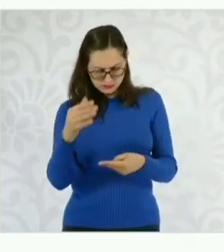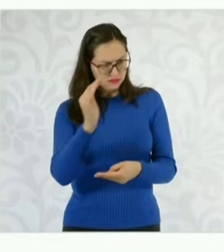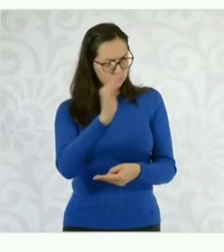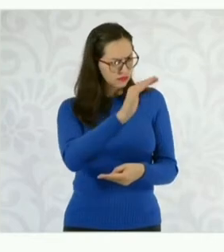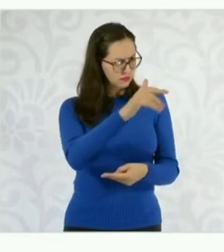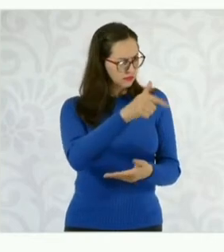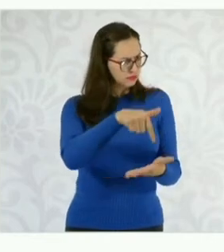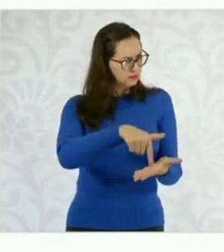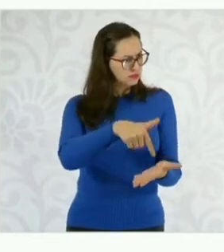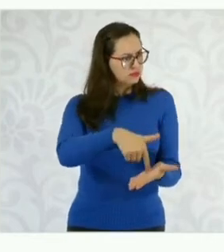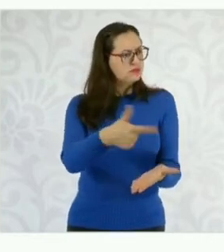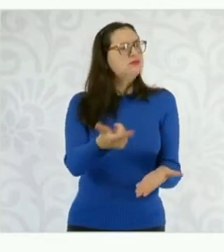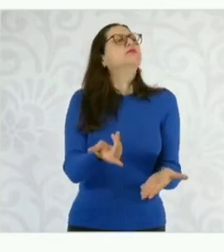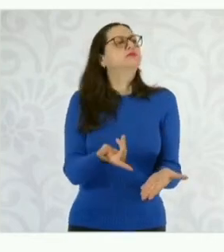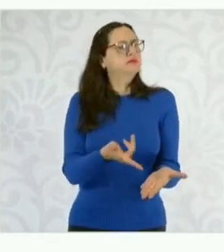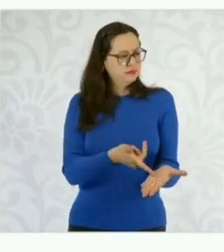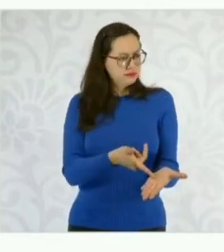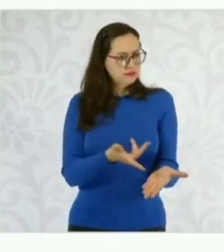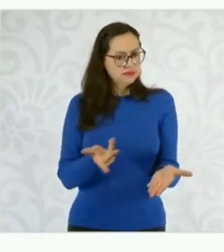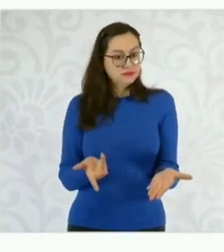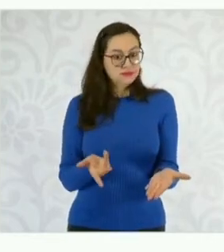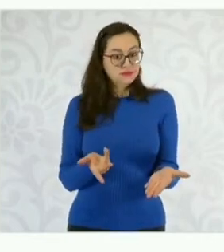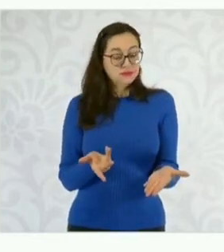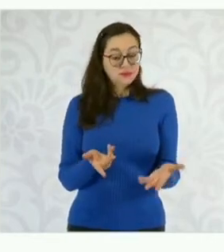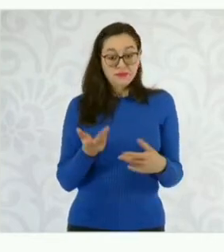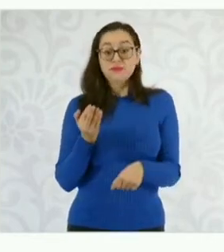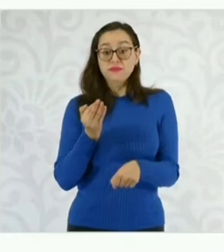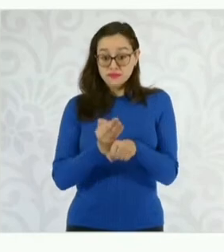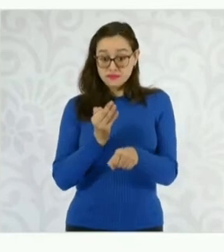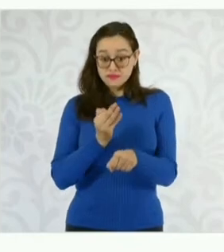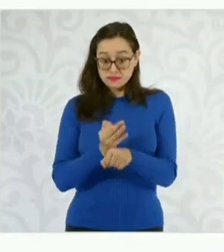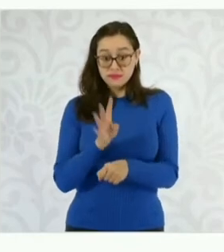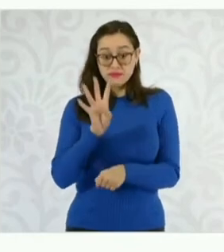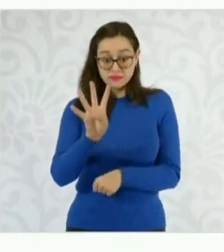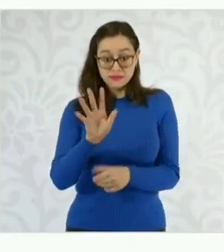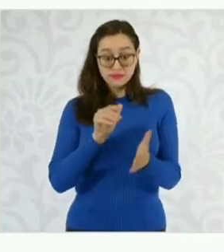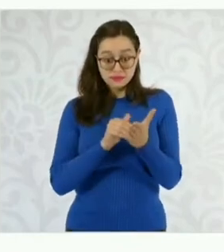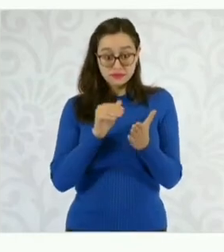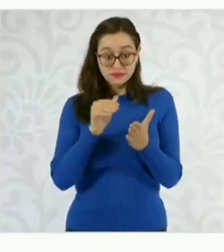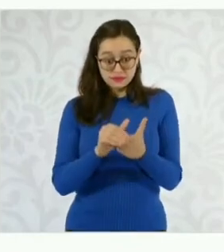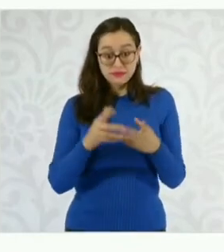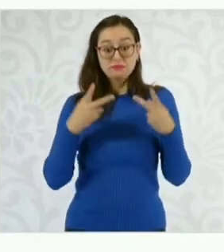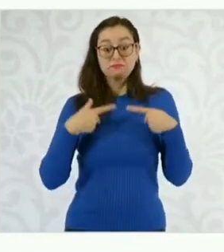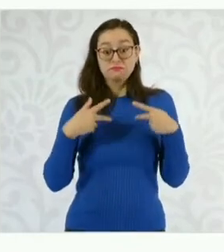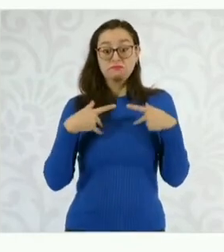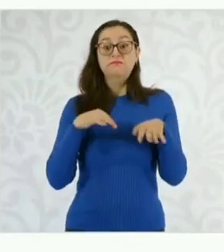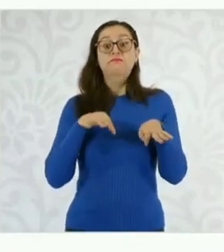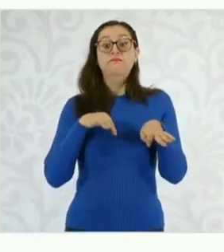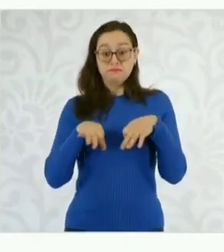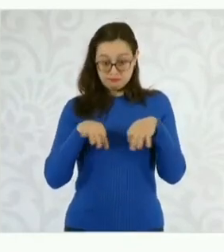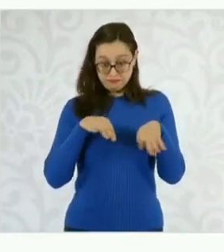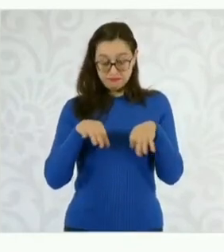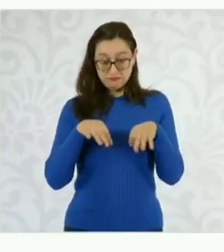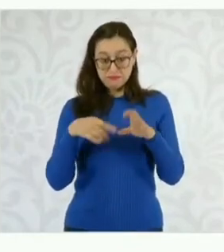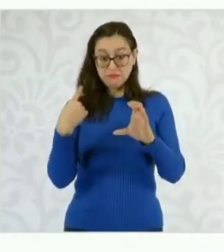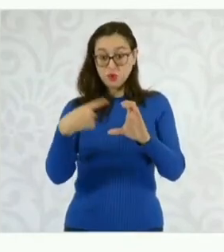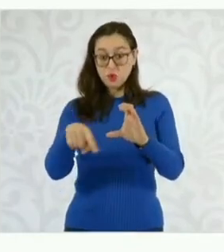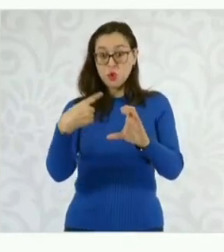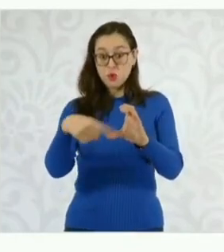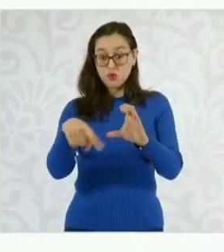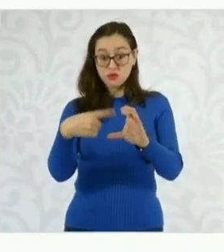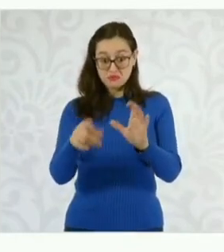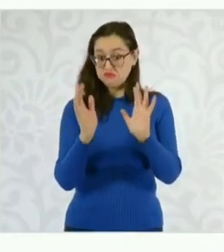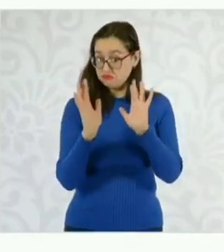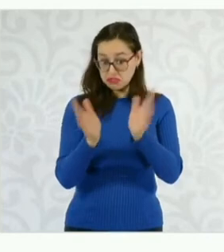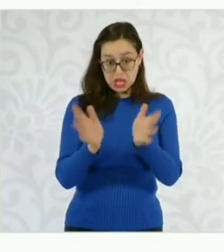porque en el momento en el que el trabajador está registrado estos 4 millones de trabajadores a los que mes con mes les llega un correo diciéndoles cómo los